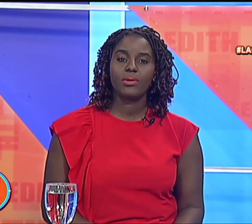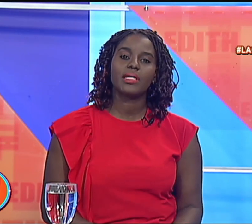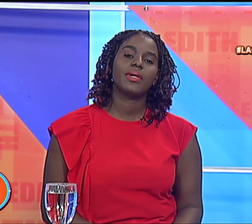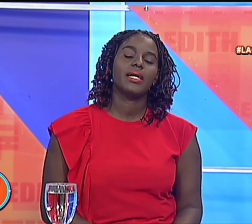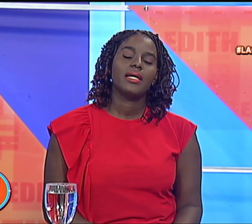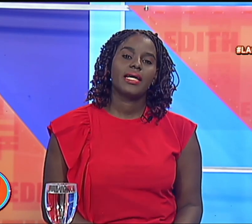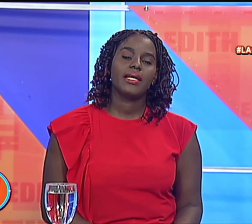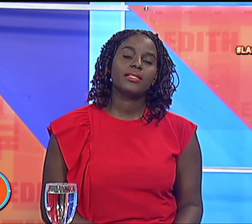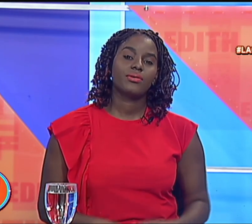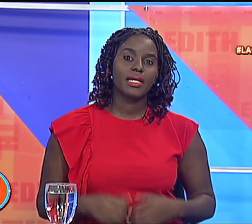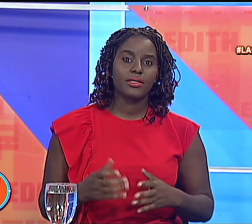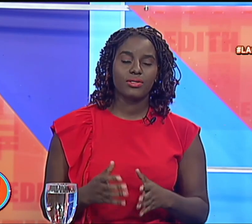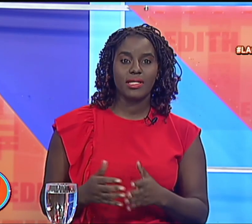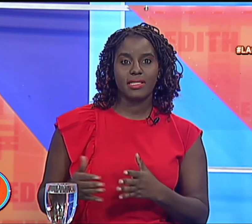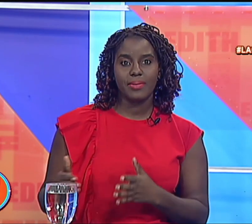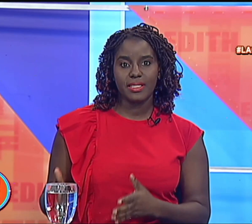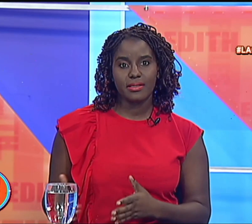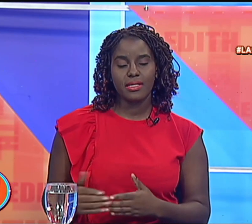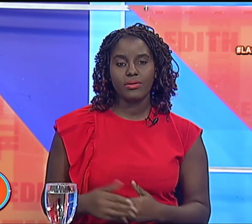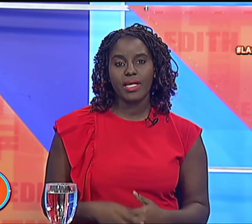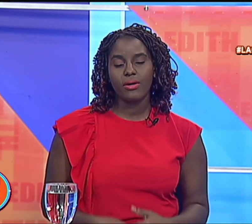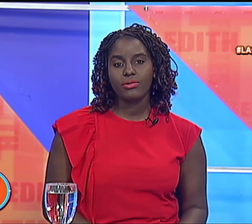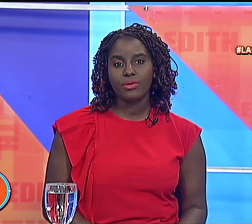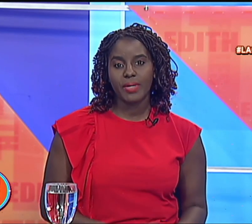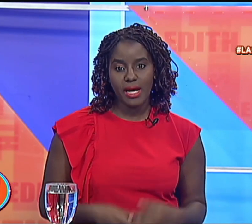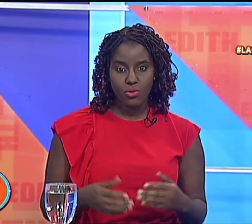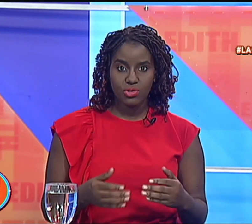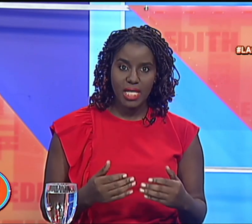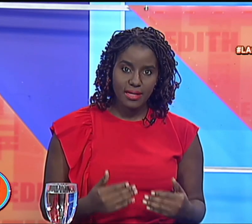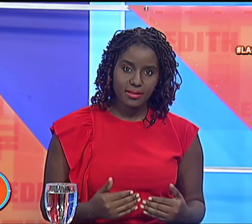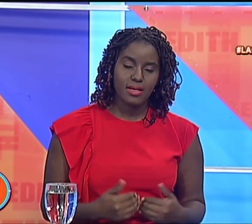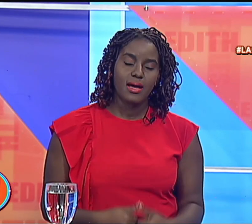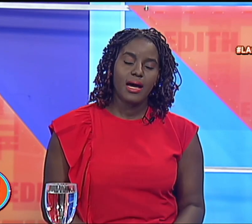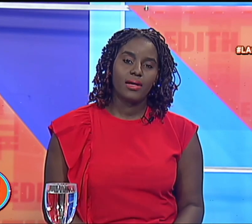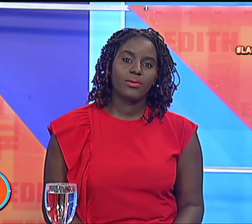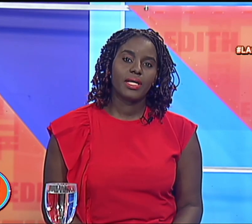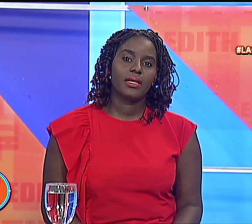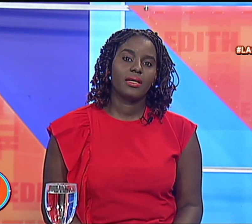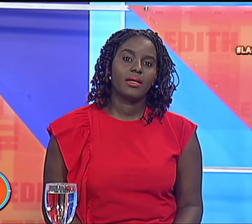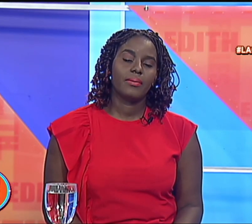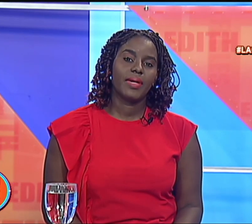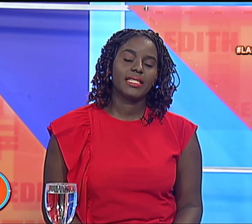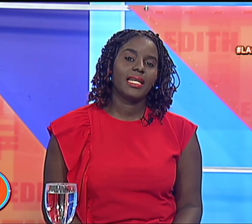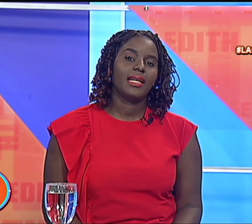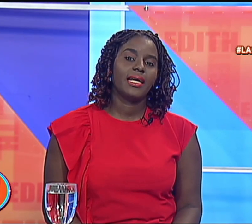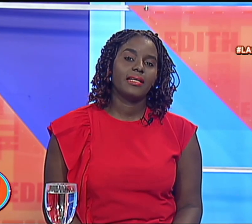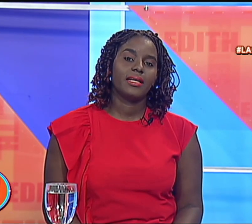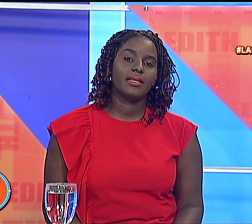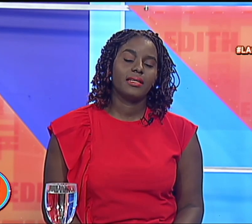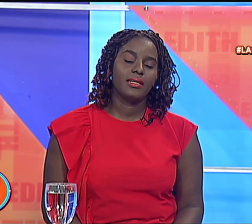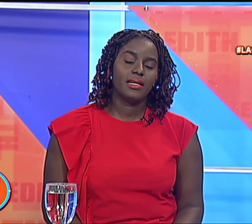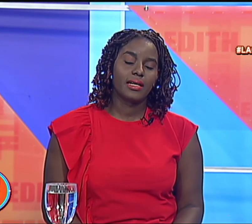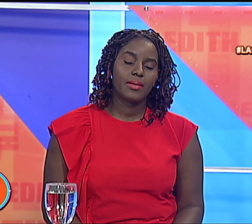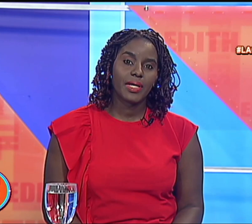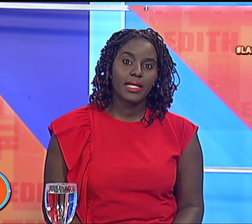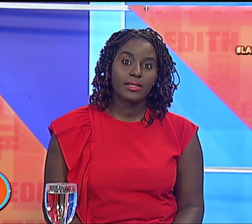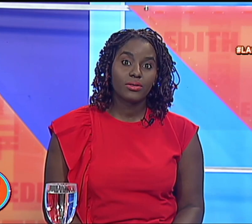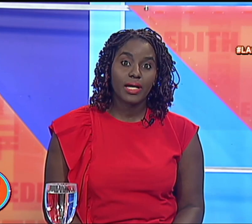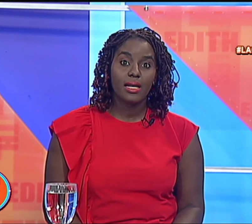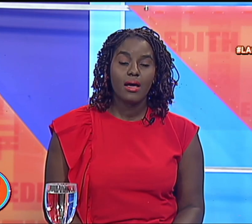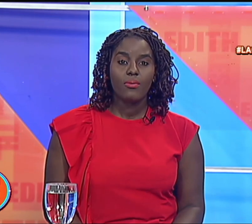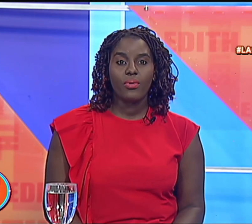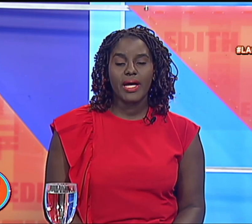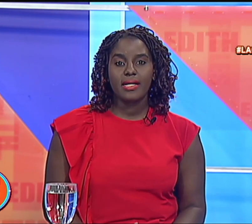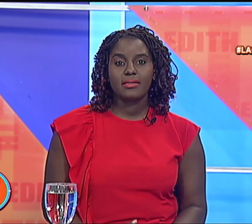la última que hizo y que les dio hasta el 25 de agosto para ajustarse a lo que manda la ley y el régimen